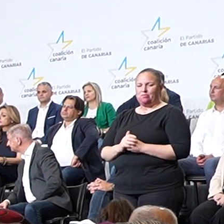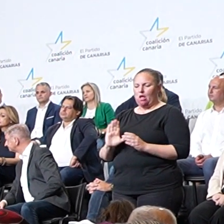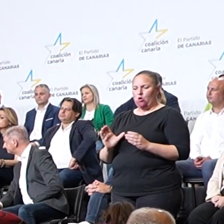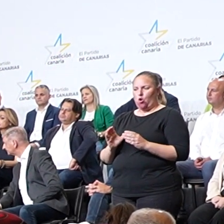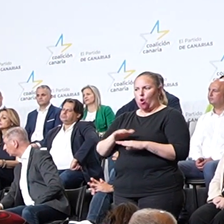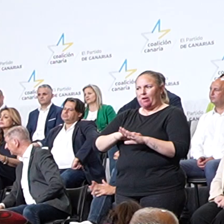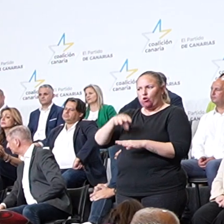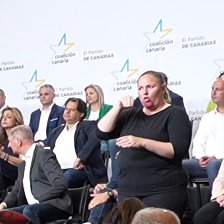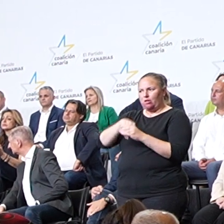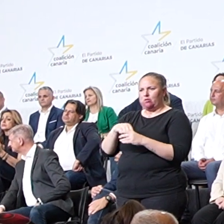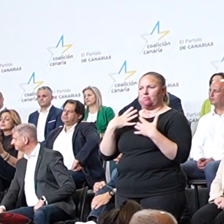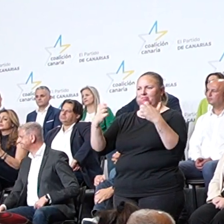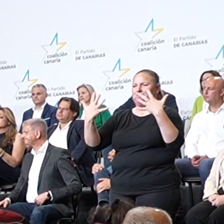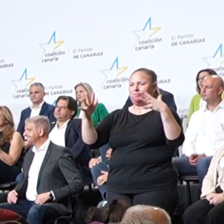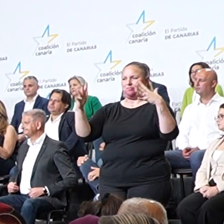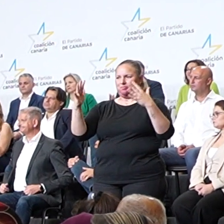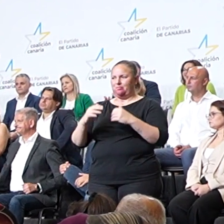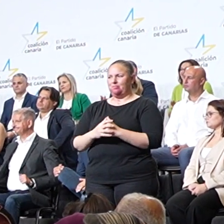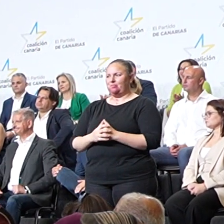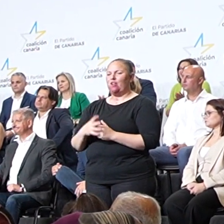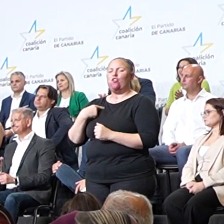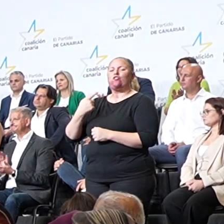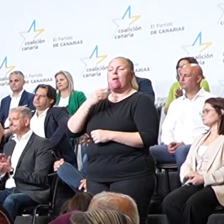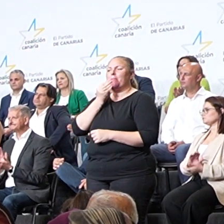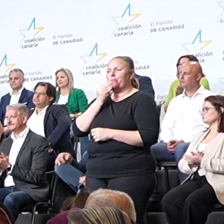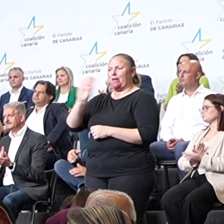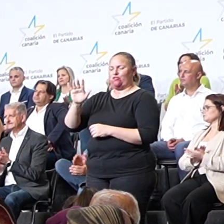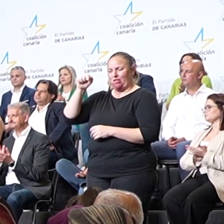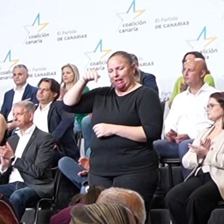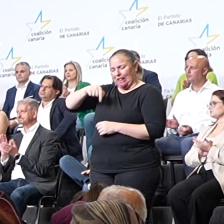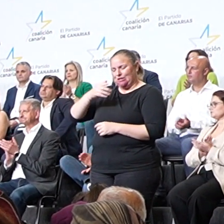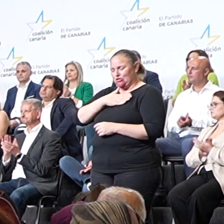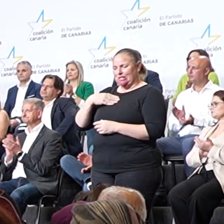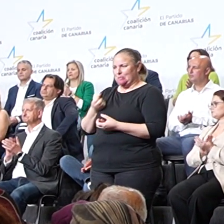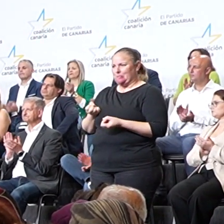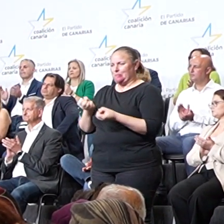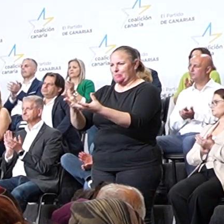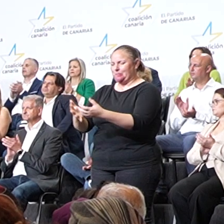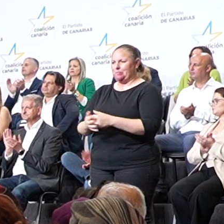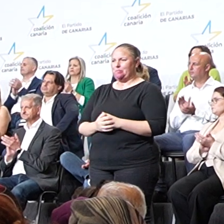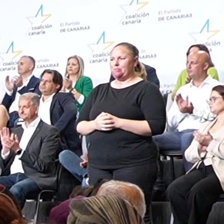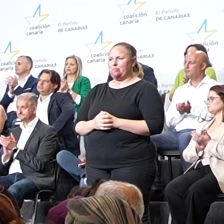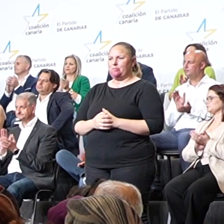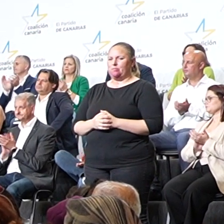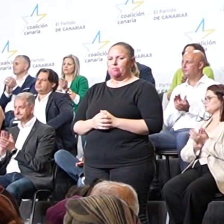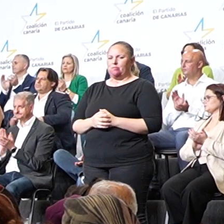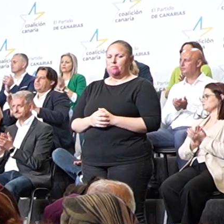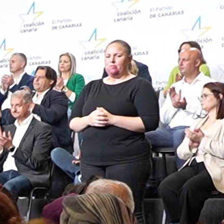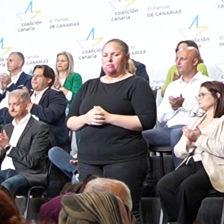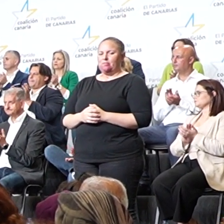gobierno gente. A Manolo le mandamos un beso muy fuerte desde aquí. Quería ver a habernos